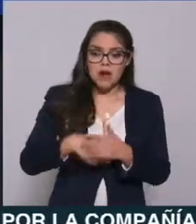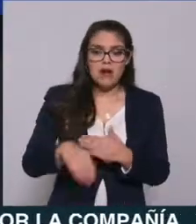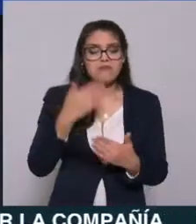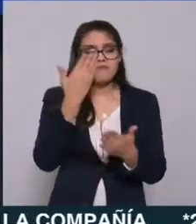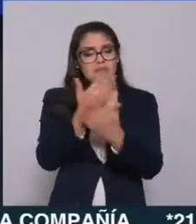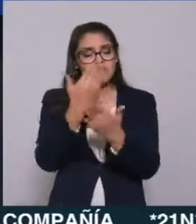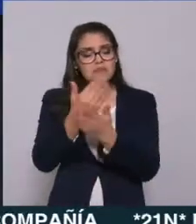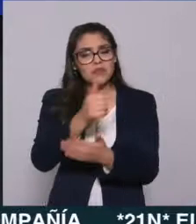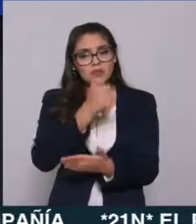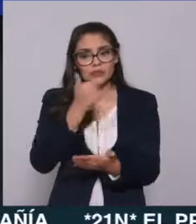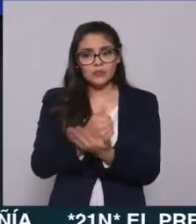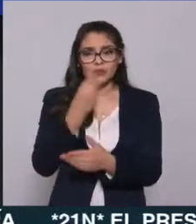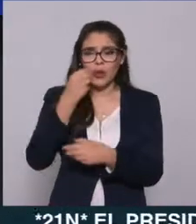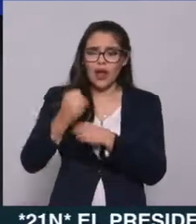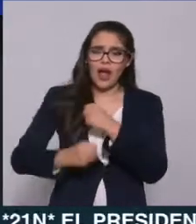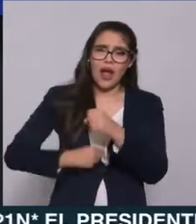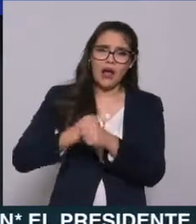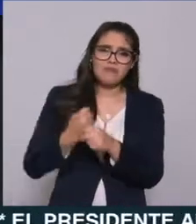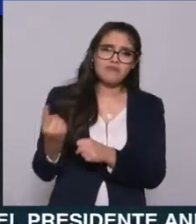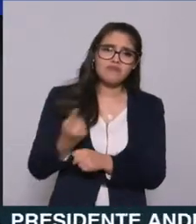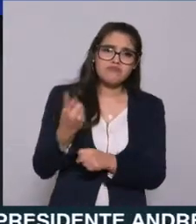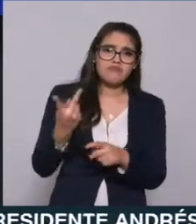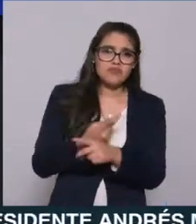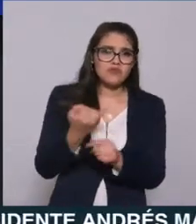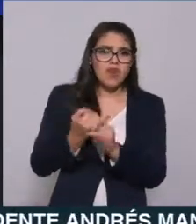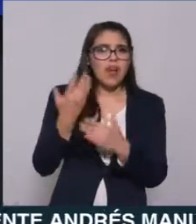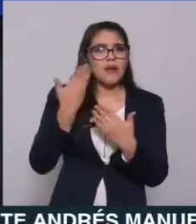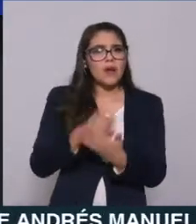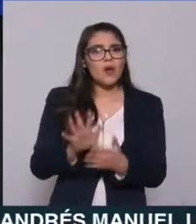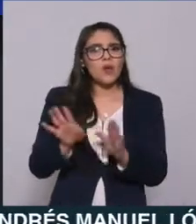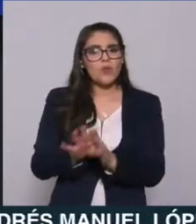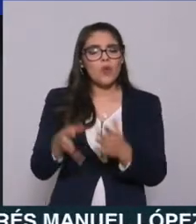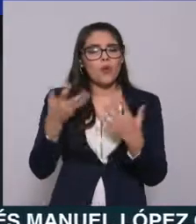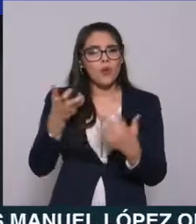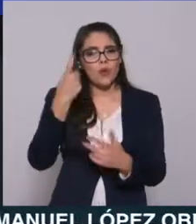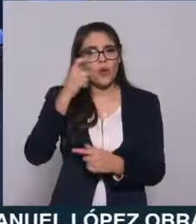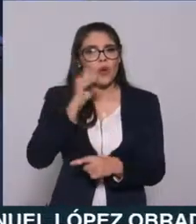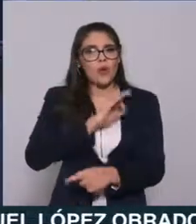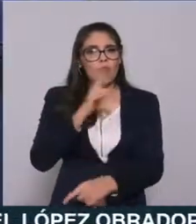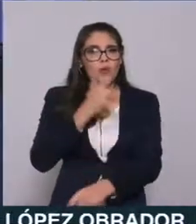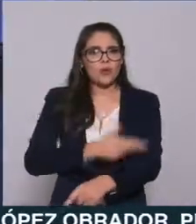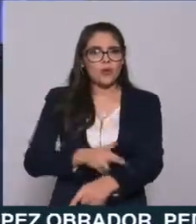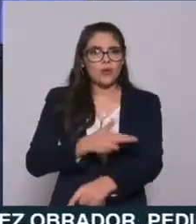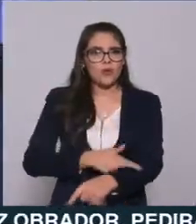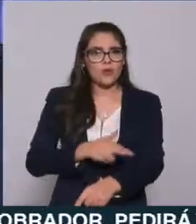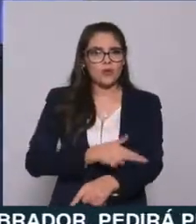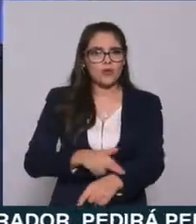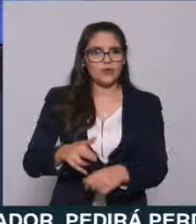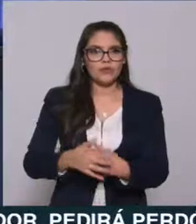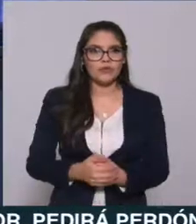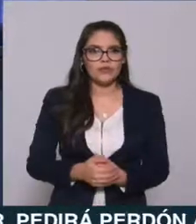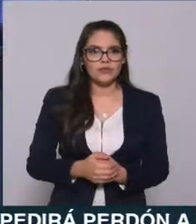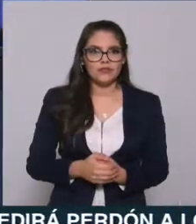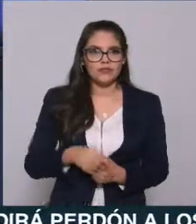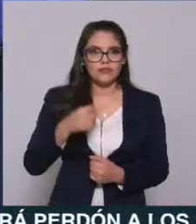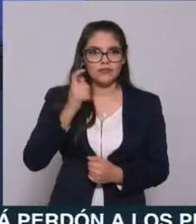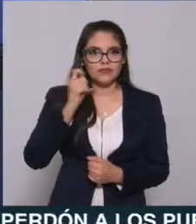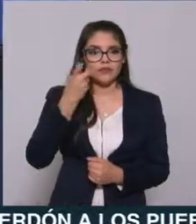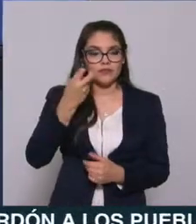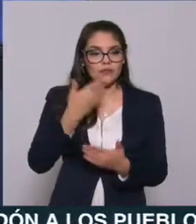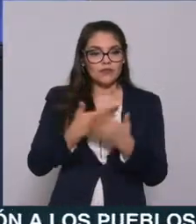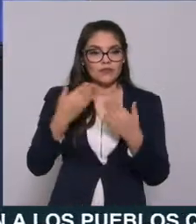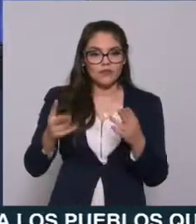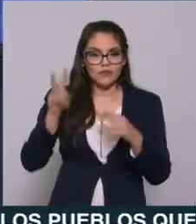ciudadanía, pues desde hace muchísimos años, y la gran esperanza en las autoridades para que la resuelvan. Los niños no están ajenos, Mauricio, a esta